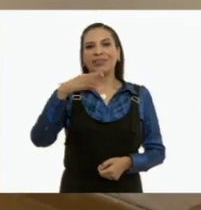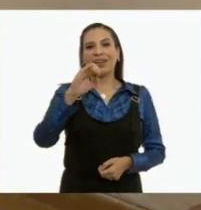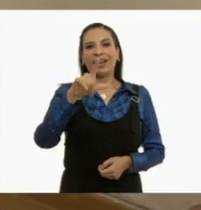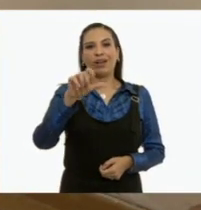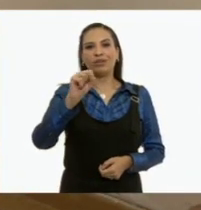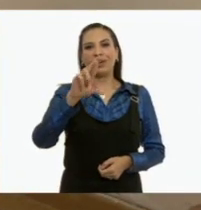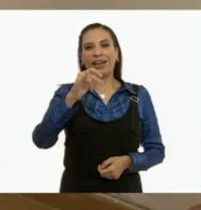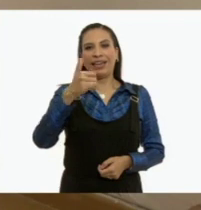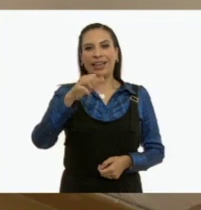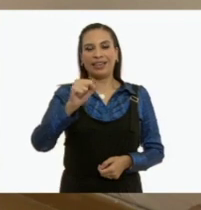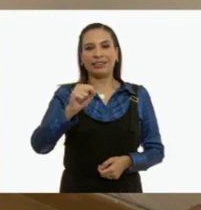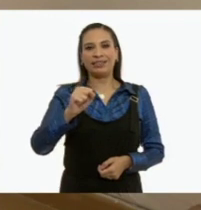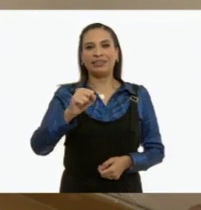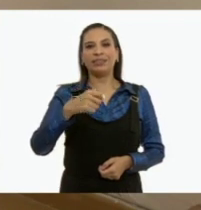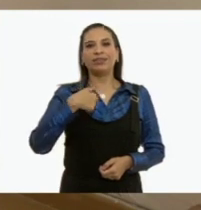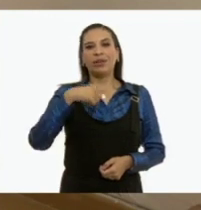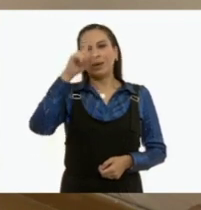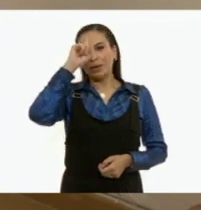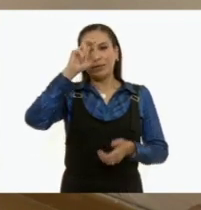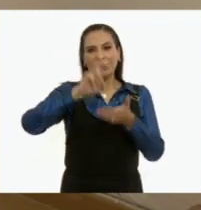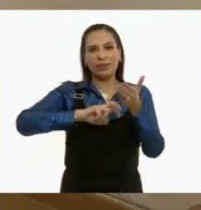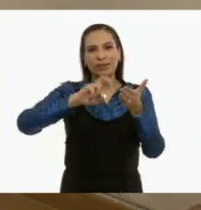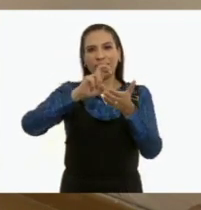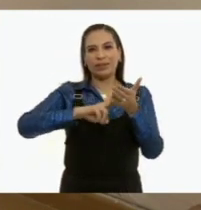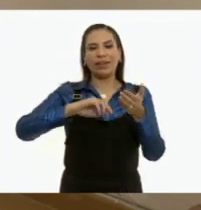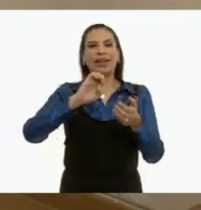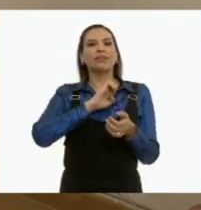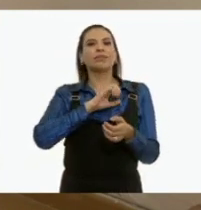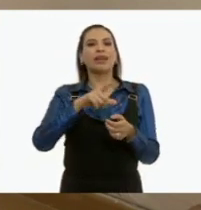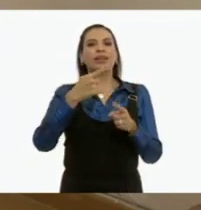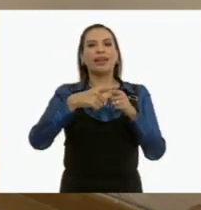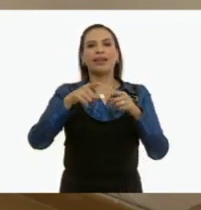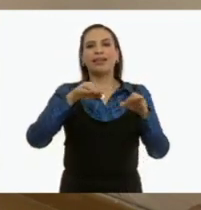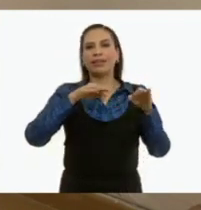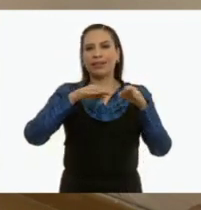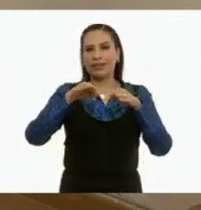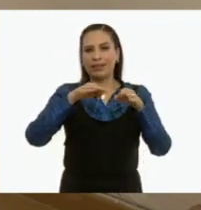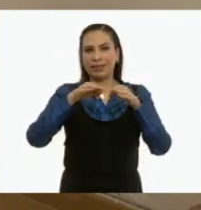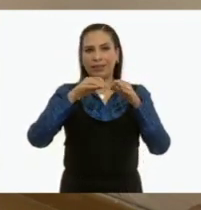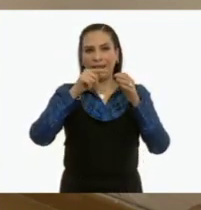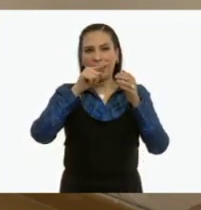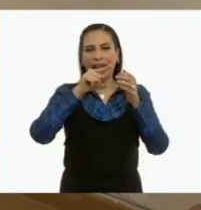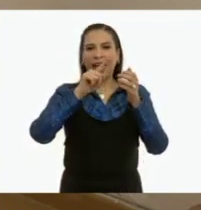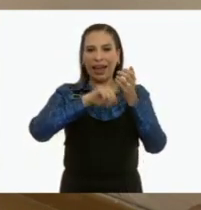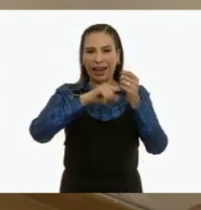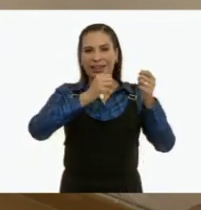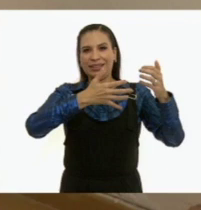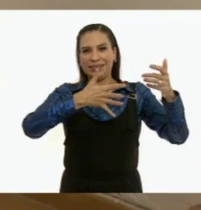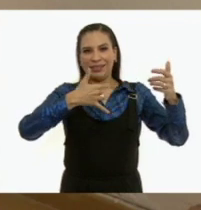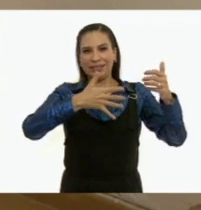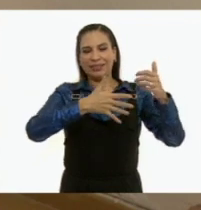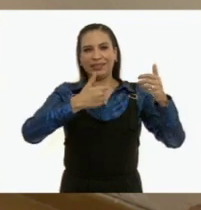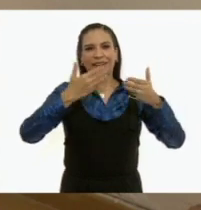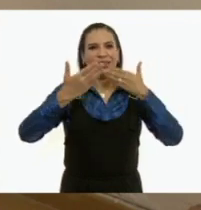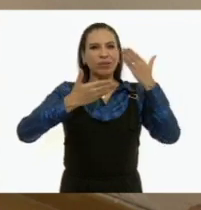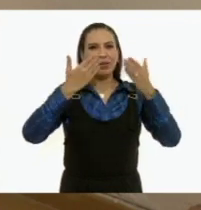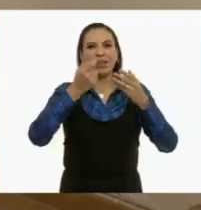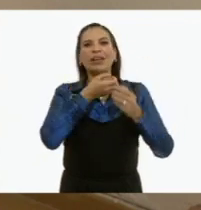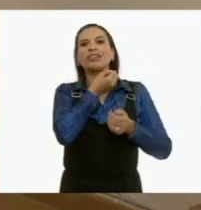Carlos Reyes. Soy asesor externo especializado en contrabajo. Estudié en el Conservatorio de Las